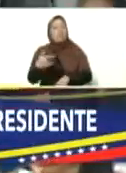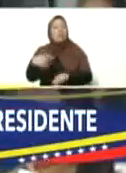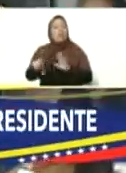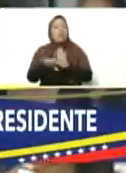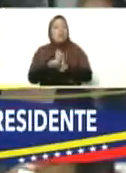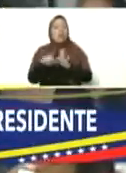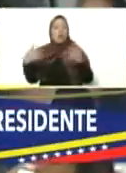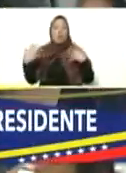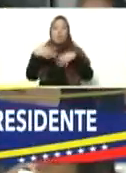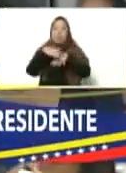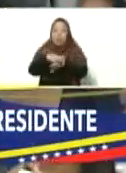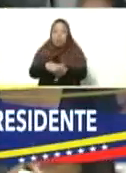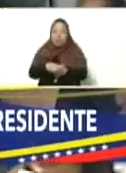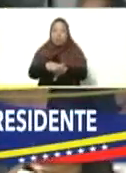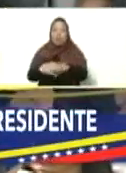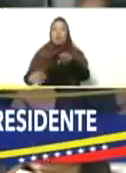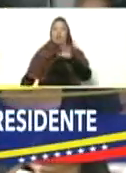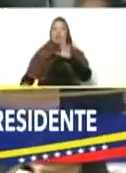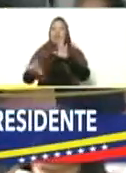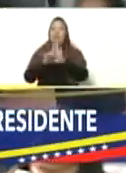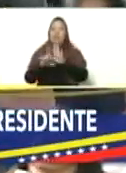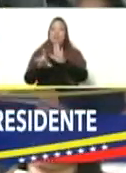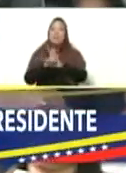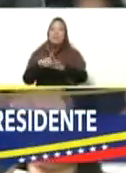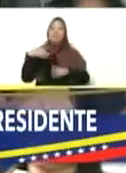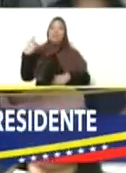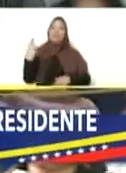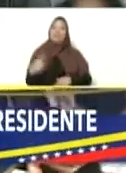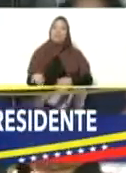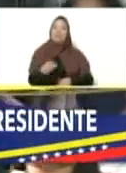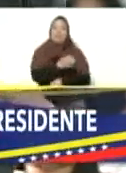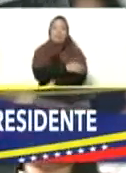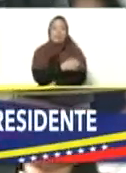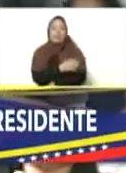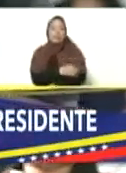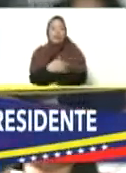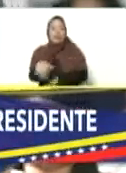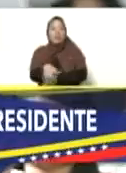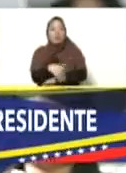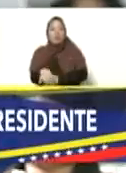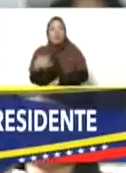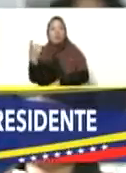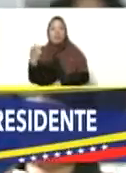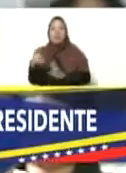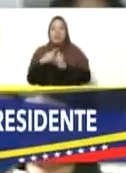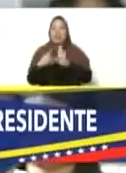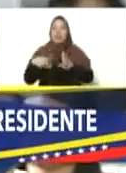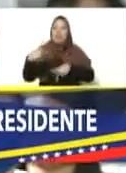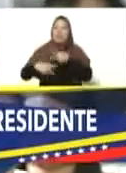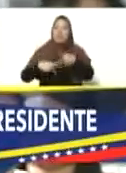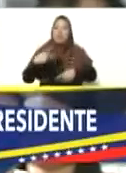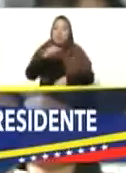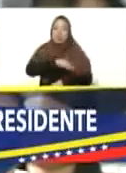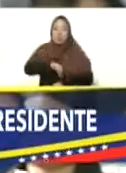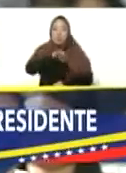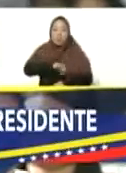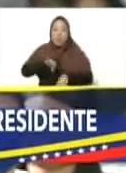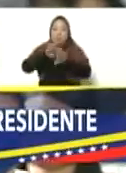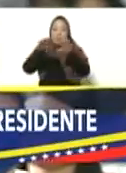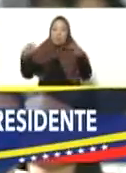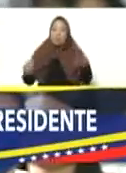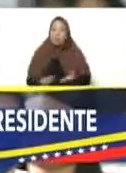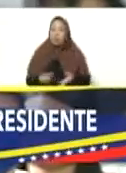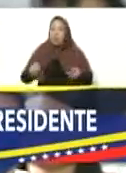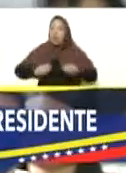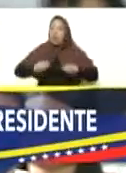leyes complementarias por ejemplo en la ley sobre el derecho a la ciudad la ley orgánica sobre el derecho a la ciudad está el derecho a la producción social del hábitat está el derecho a la